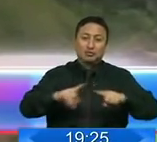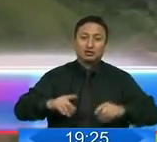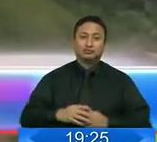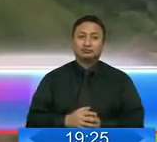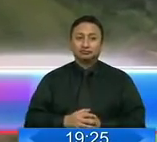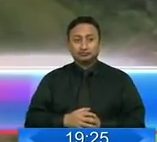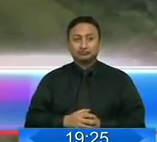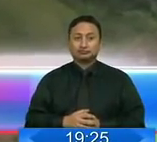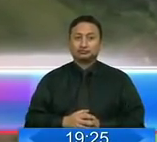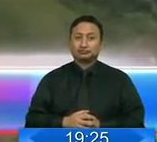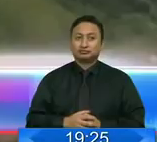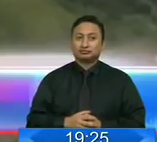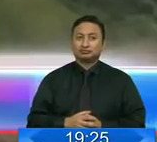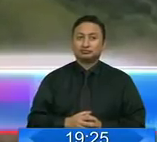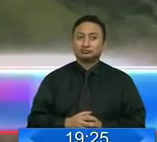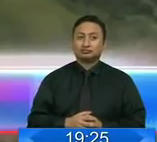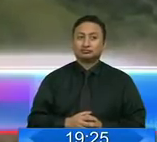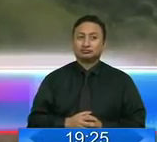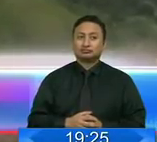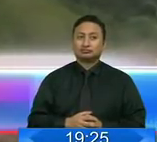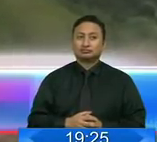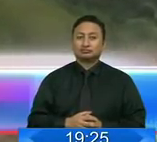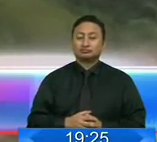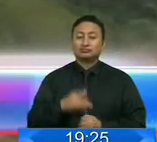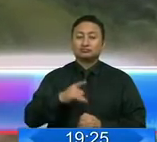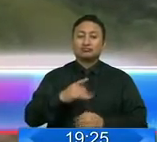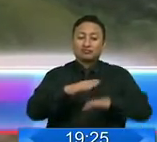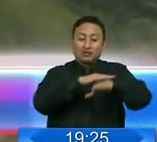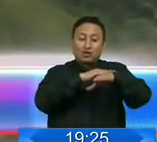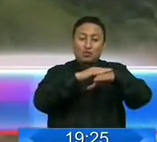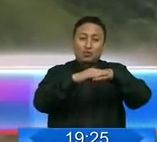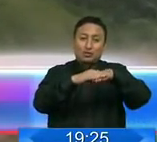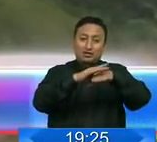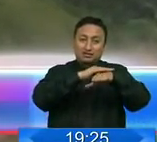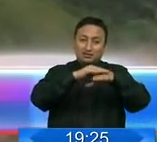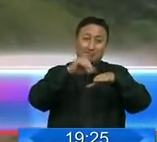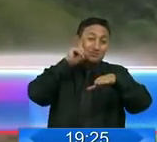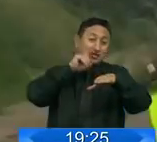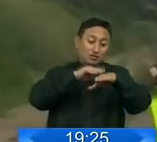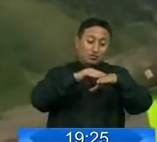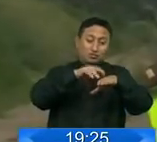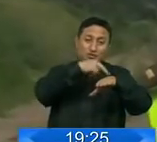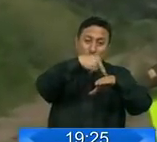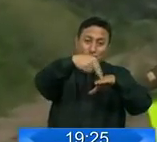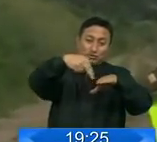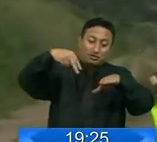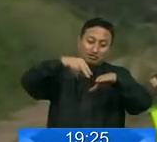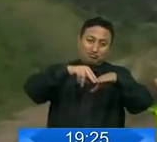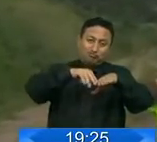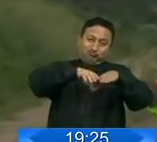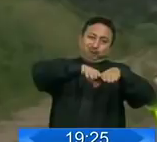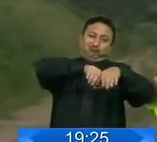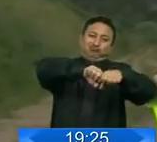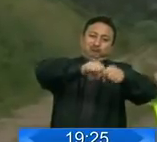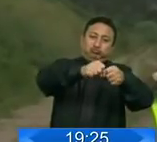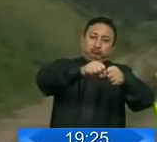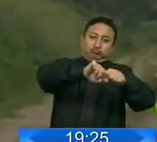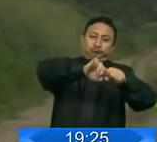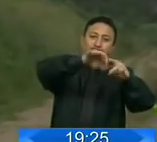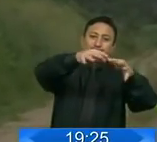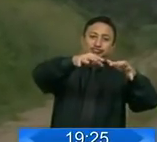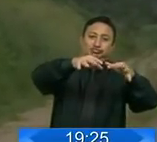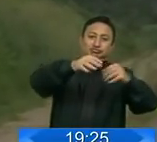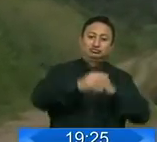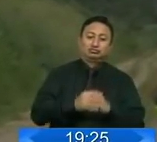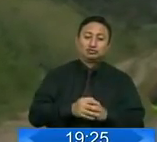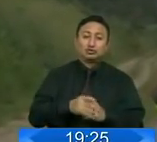Entonces tenemos la carpeta asfáltica levantada. En este sentido es donde un carril, que es el